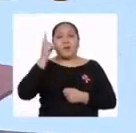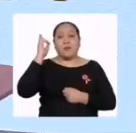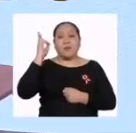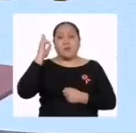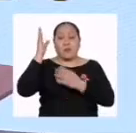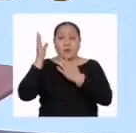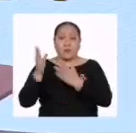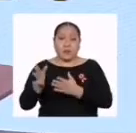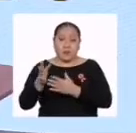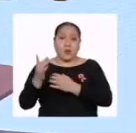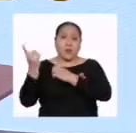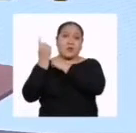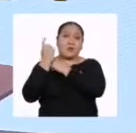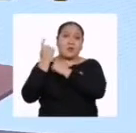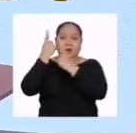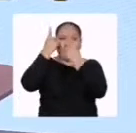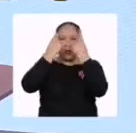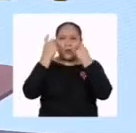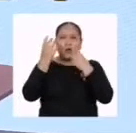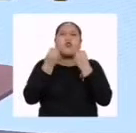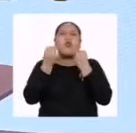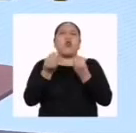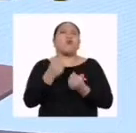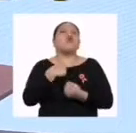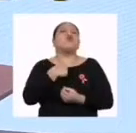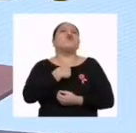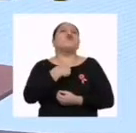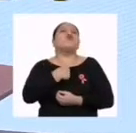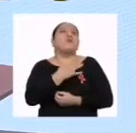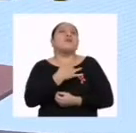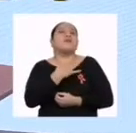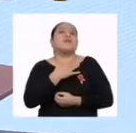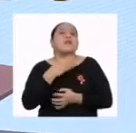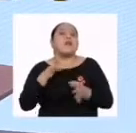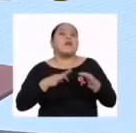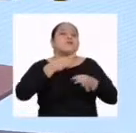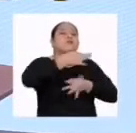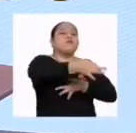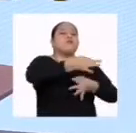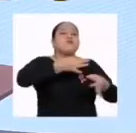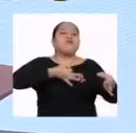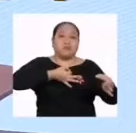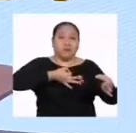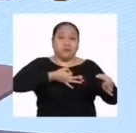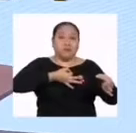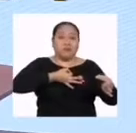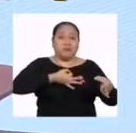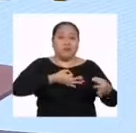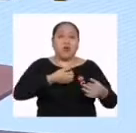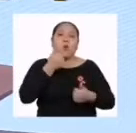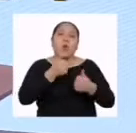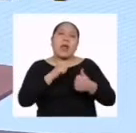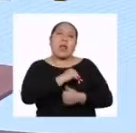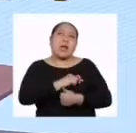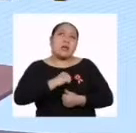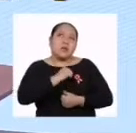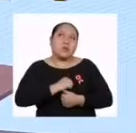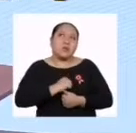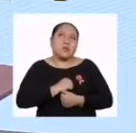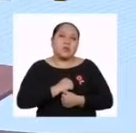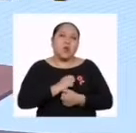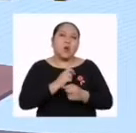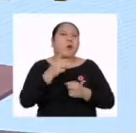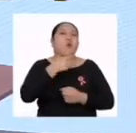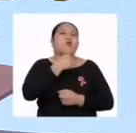enseñó a preguntarnos, ¿cómo me sentiría yo si estuviera en su lugar? ¿Qué actitudes o palabras espero de los